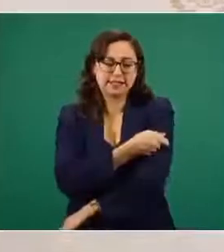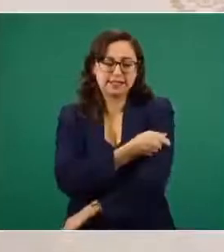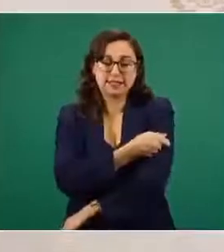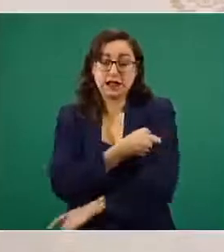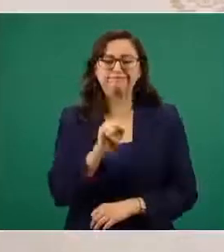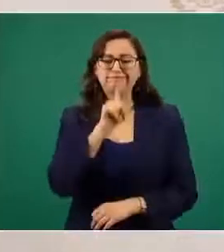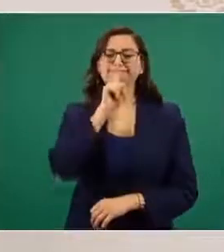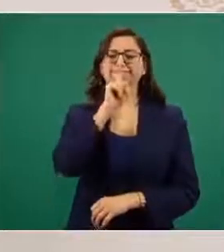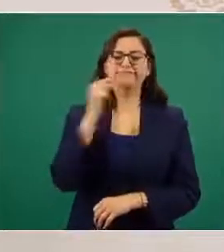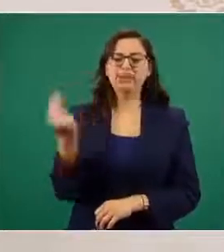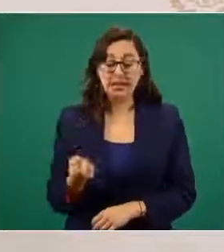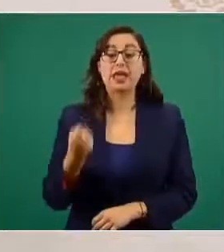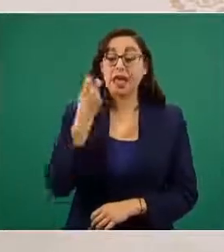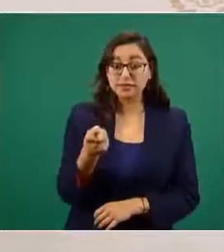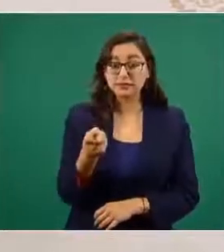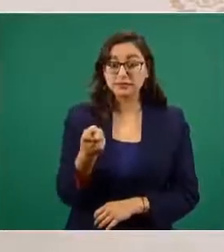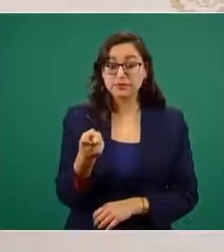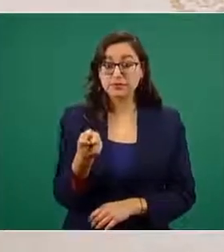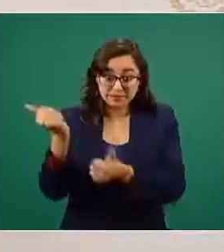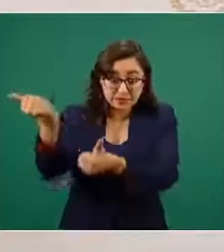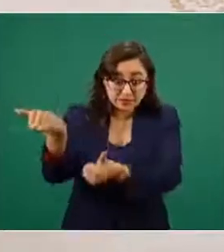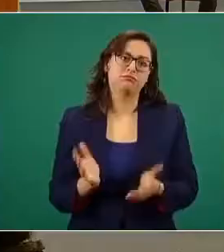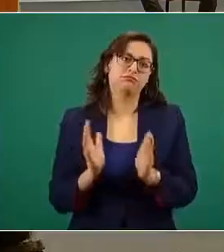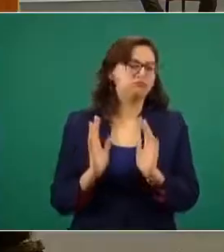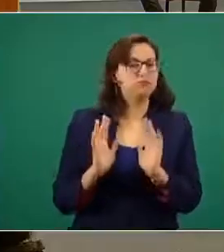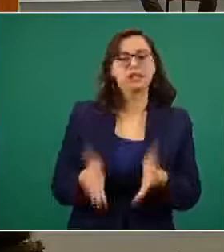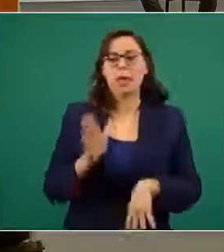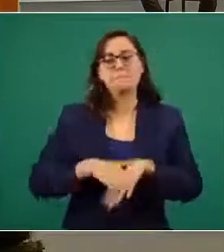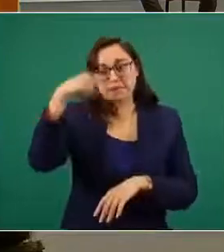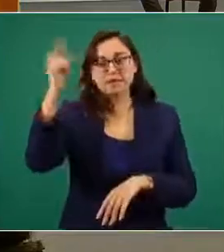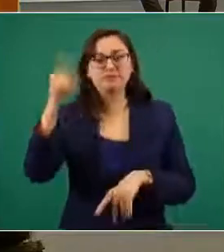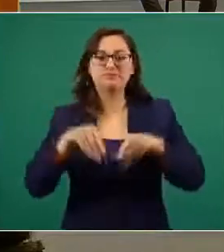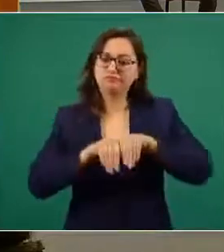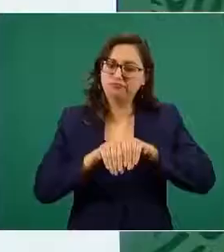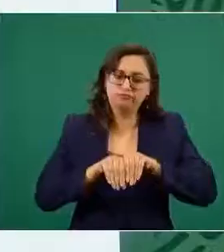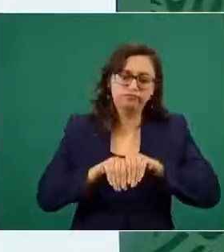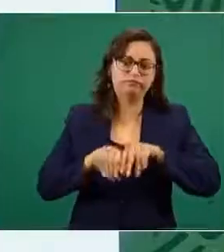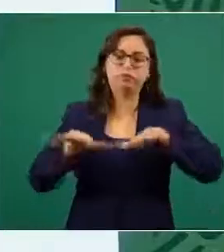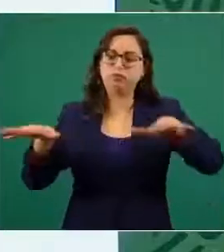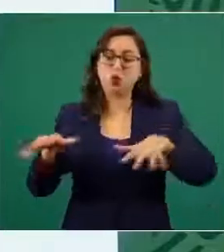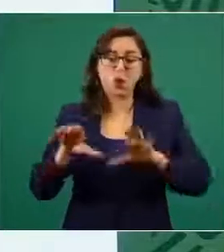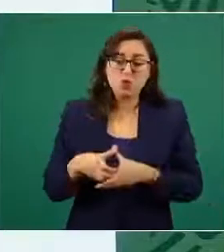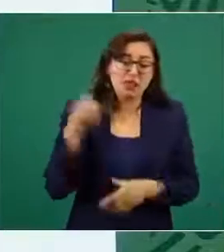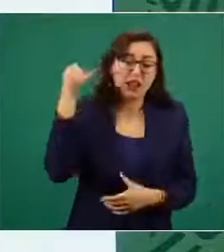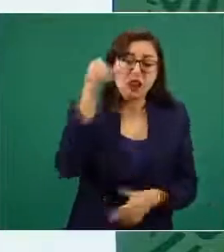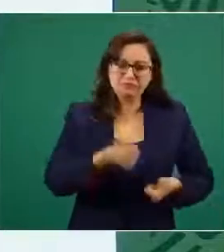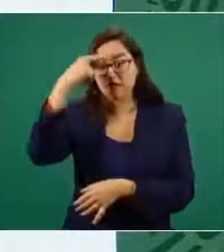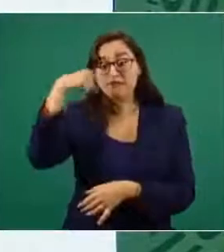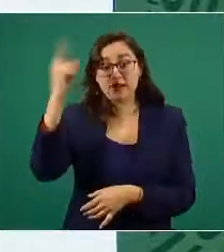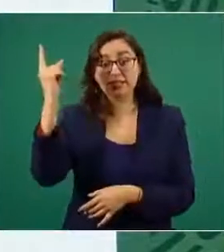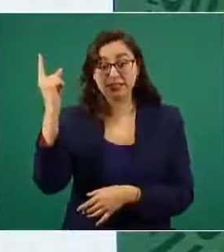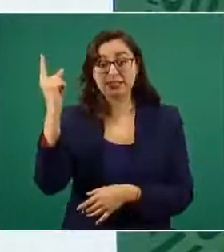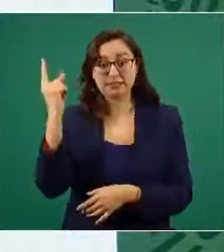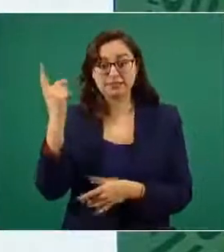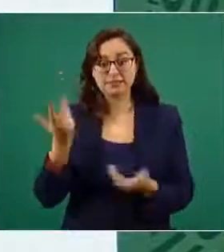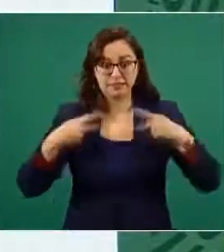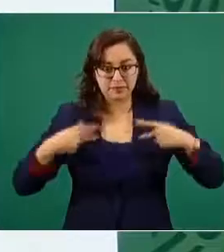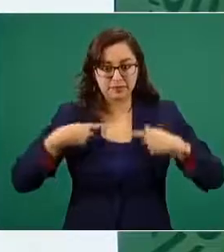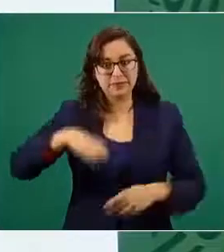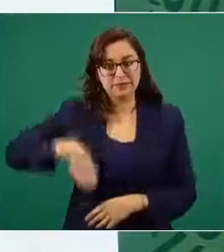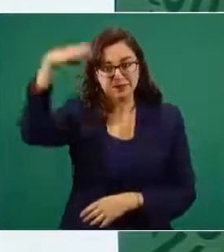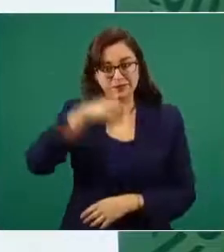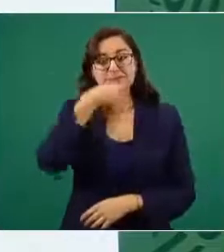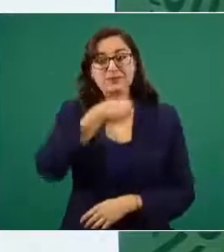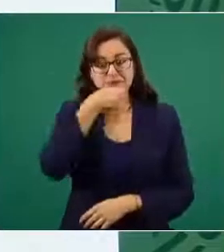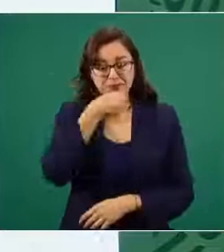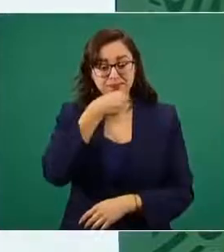mucha refrigeración. Con esa vacuna podríamos comenzar la vacunación en las comunidades más apartadas del país, con los adultos mayores.